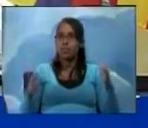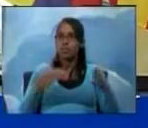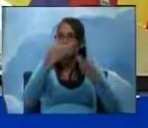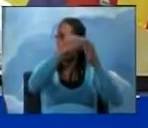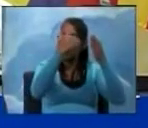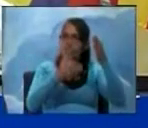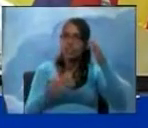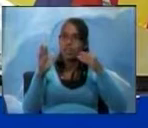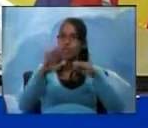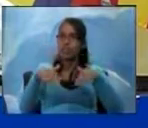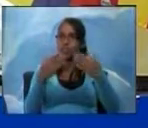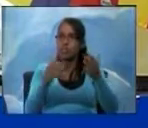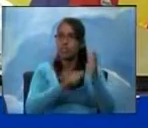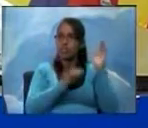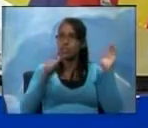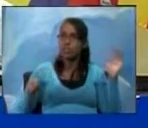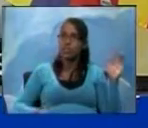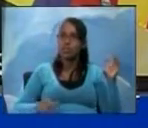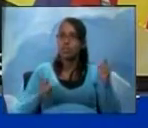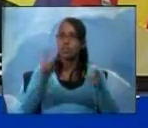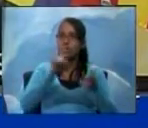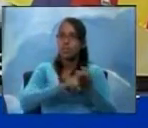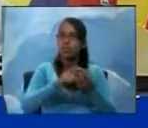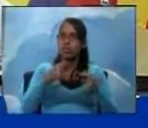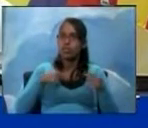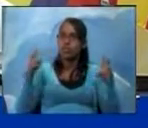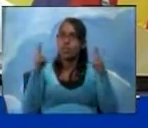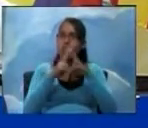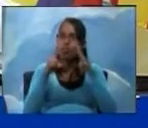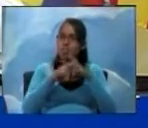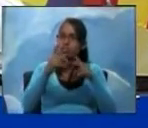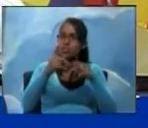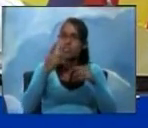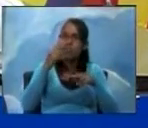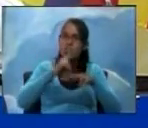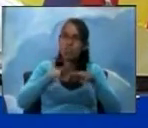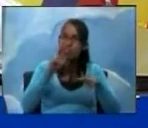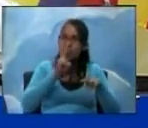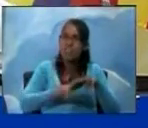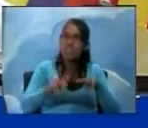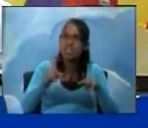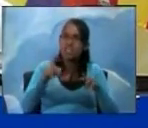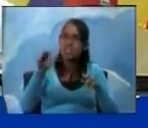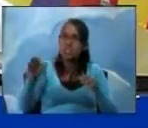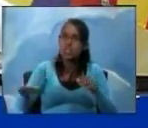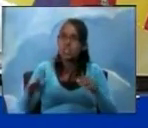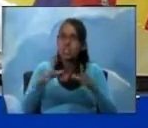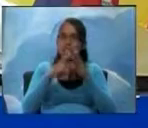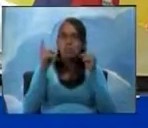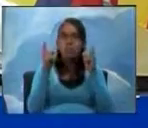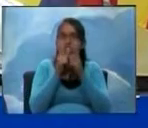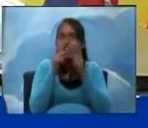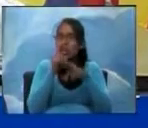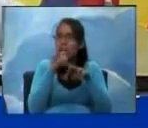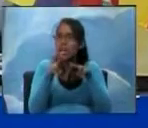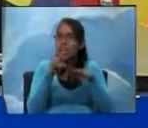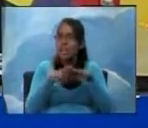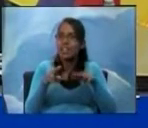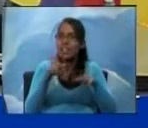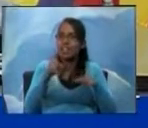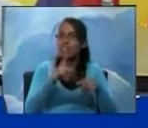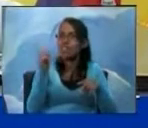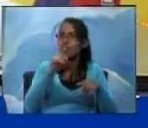Desarrollo le está dando el Señor a la Juanita. Yo conozco a Juanita desde que era una tripona, hermano. Esa